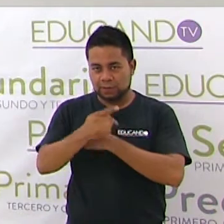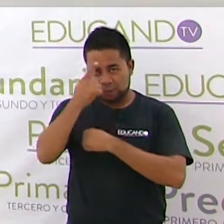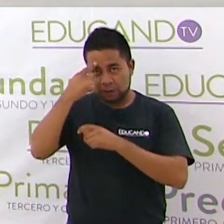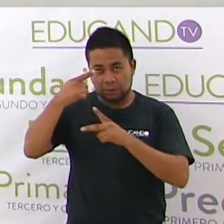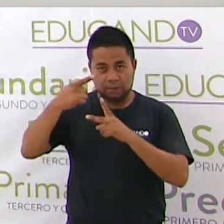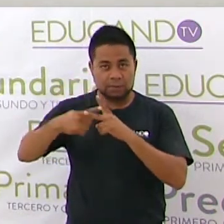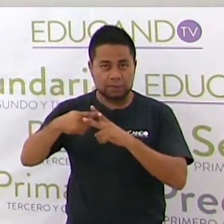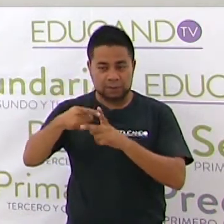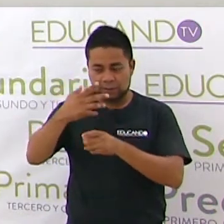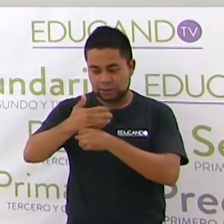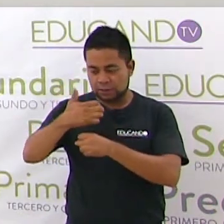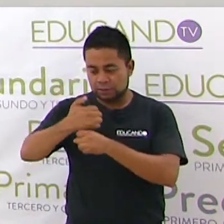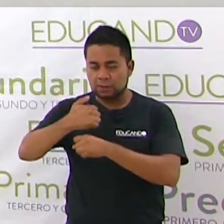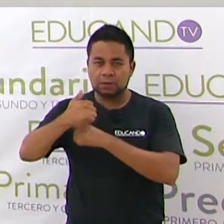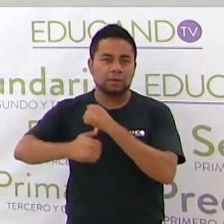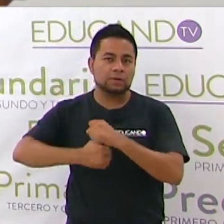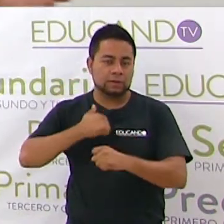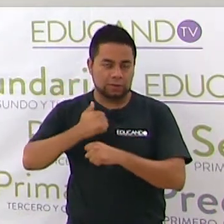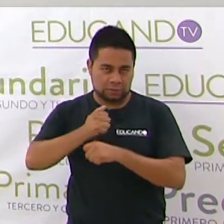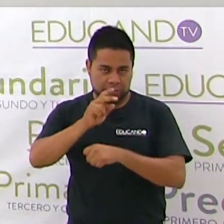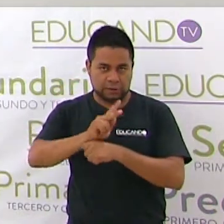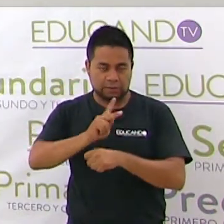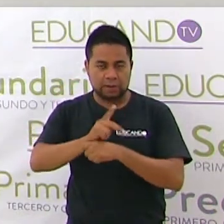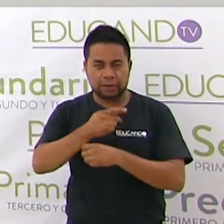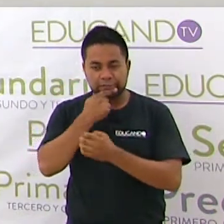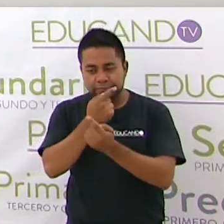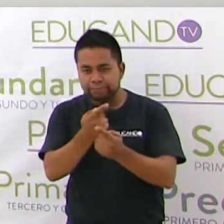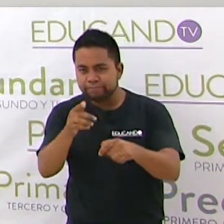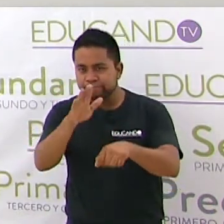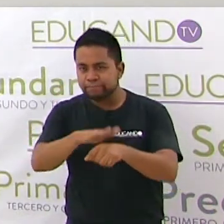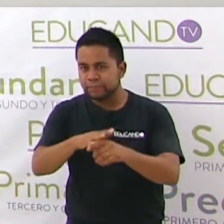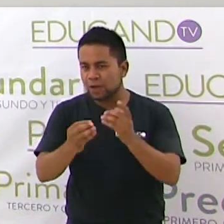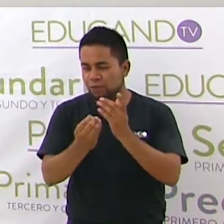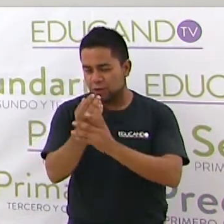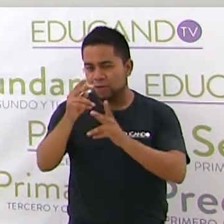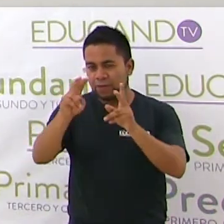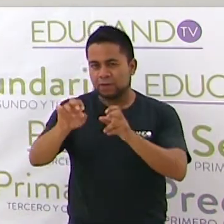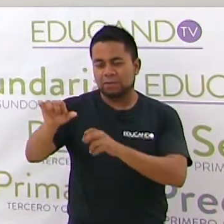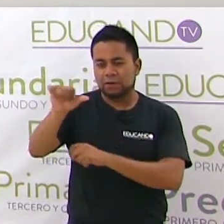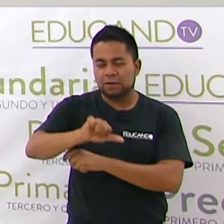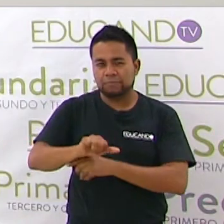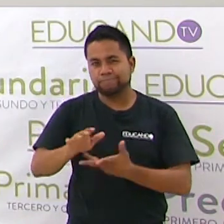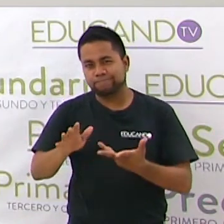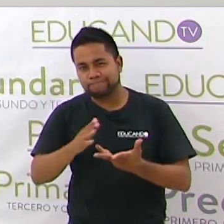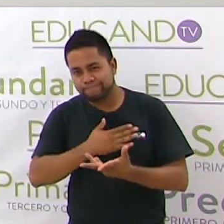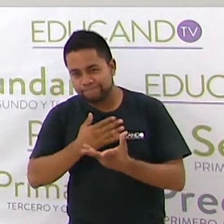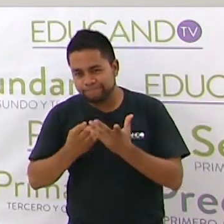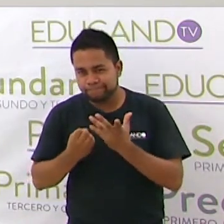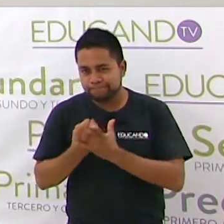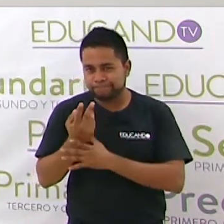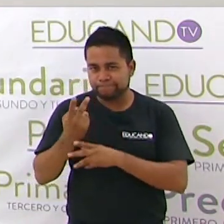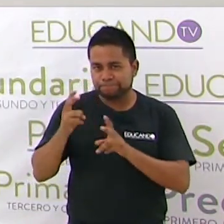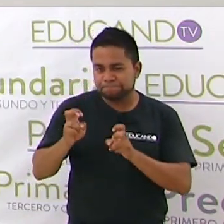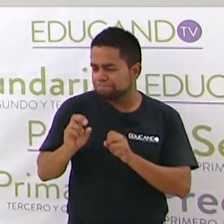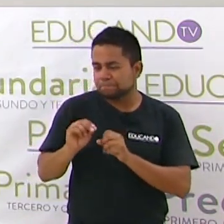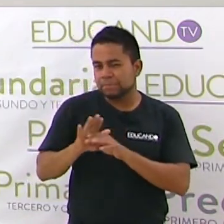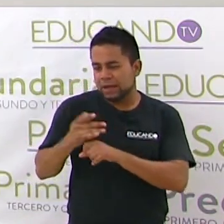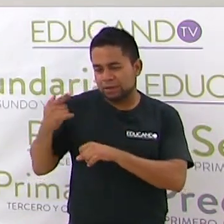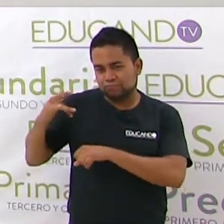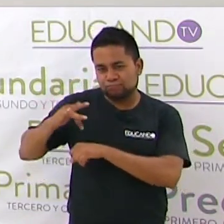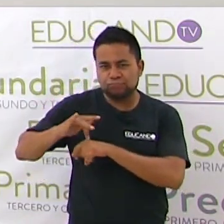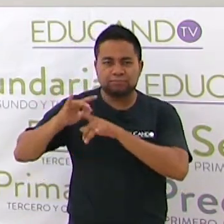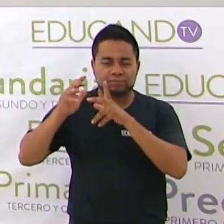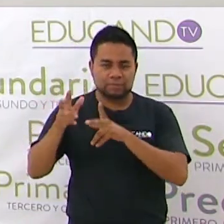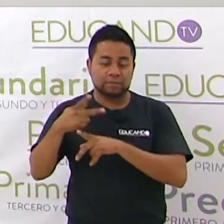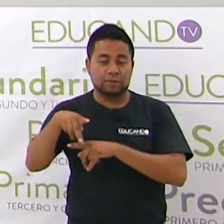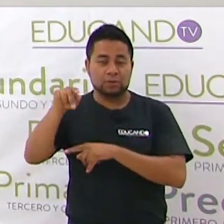matemáticos, quinto y sexto grado. Niñas y niños, vamos a ver un nuevo tema. Bueno, no tan nuevo porque ya hemos avanzado en algunas cosas más, pero hoy vamos a